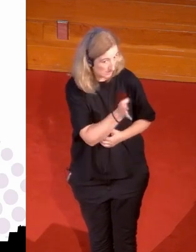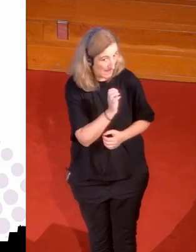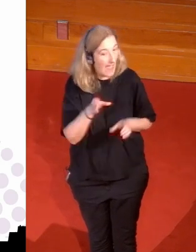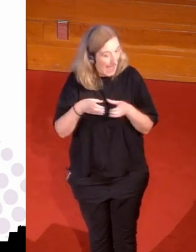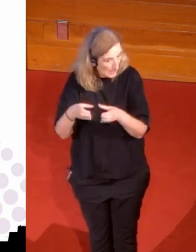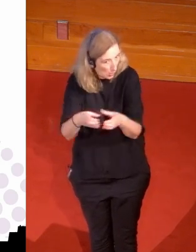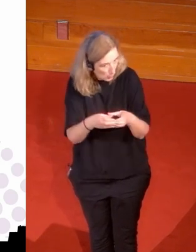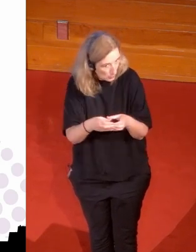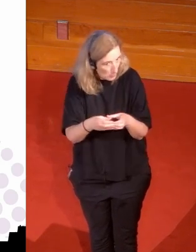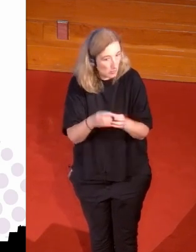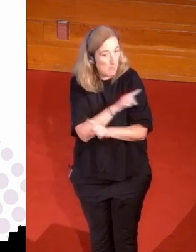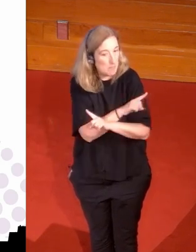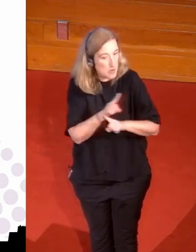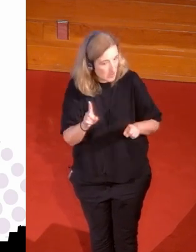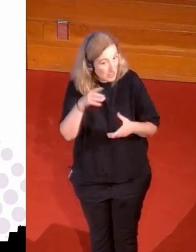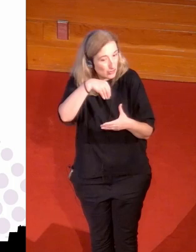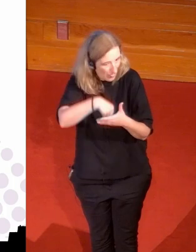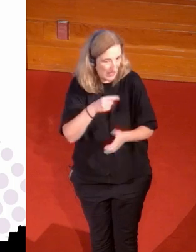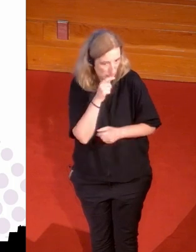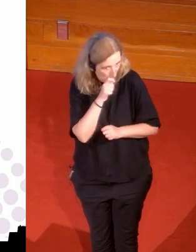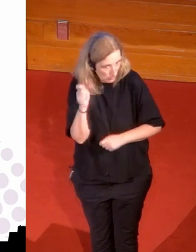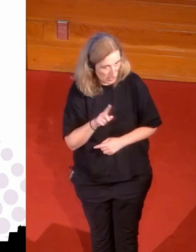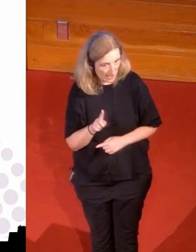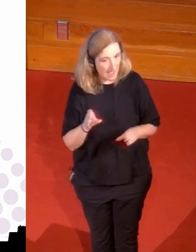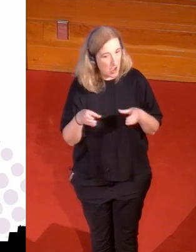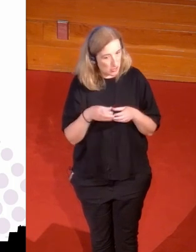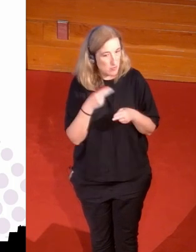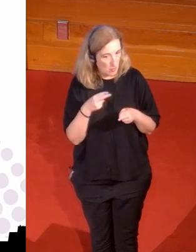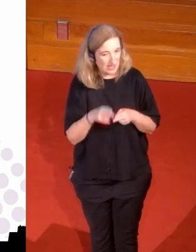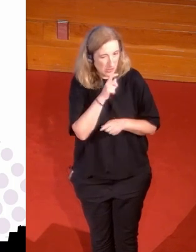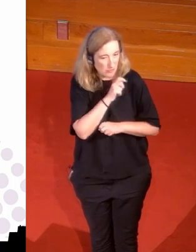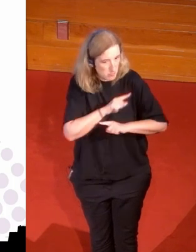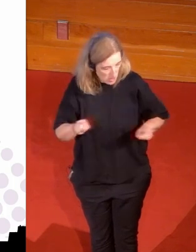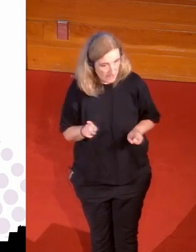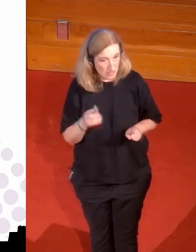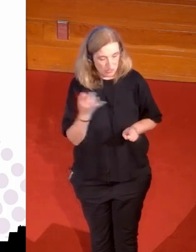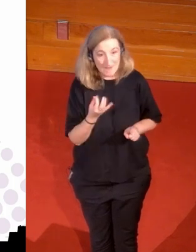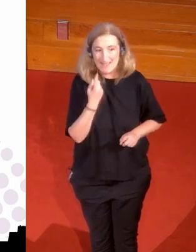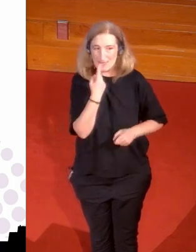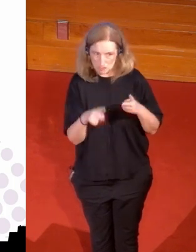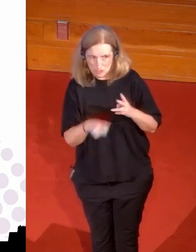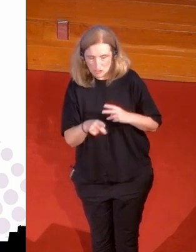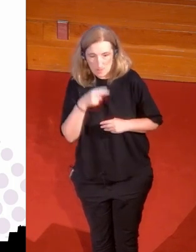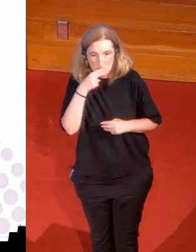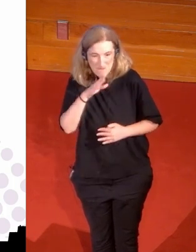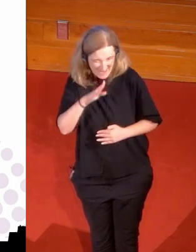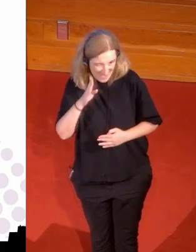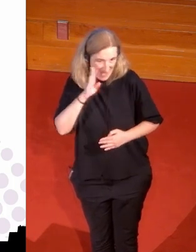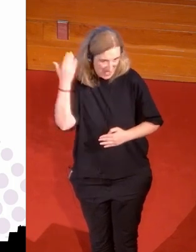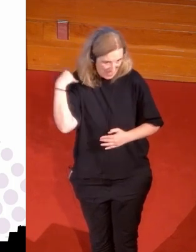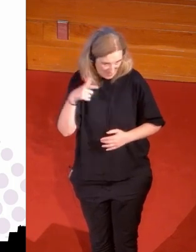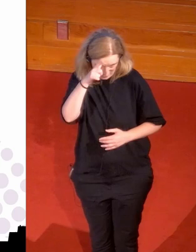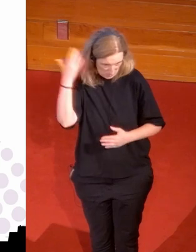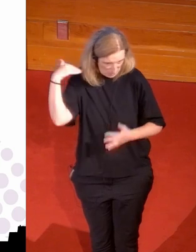partidos eh prohibidos en Ucrania efectivamente hay elementos pero eh